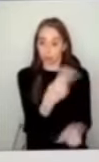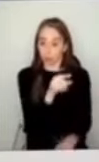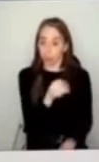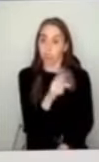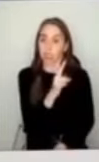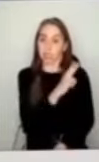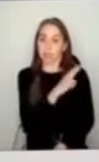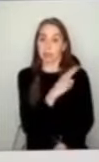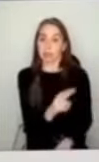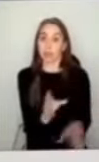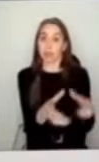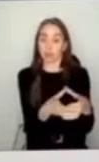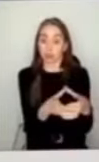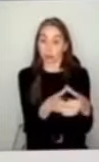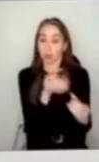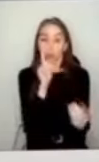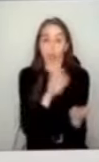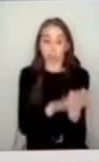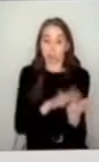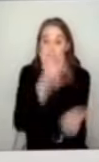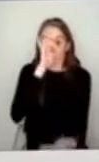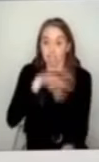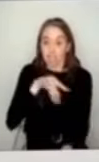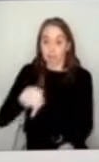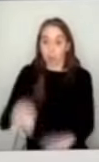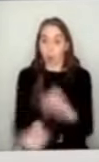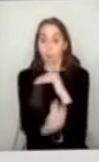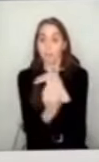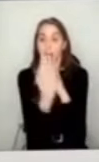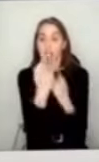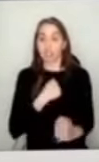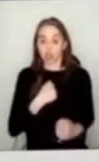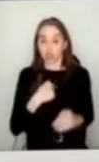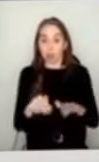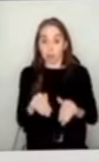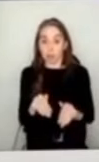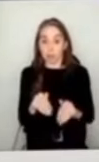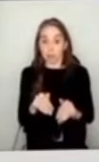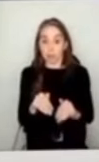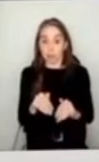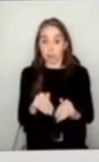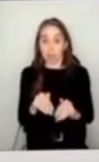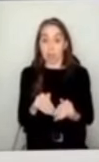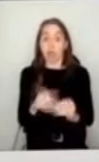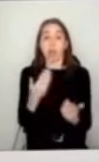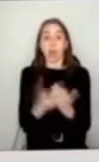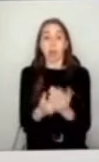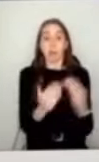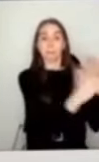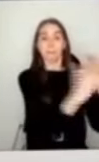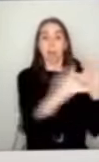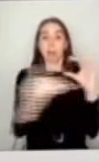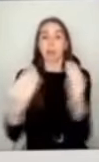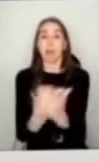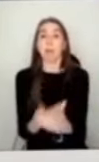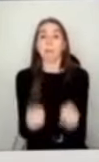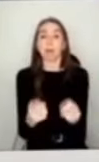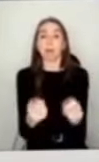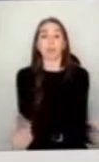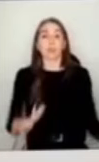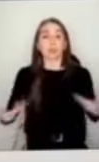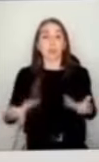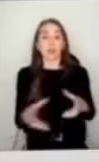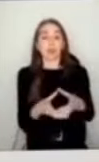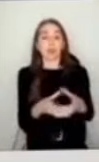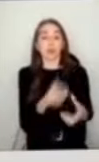siendo usted jefe de comité, le consta que esta mañana yo misma envié una propuesta a solicitud de los comités para que hubiese